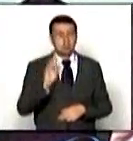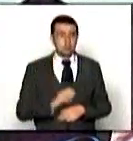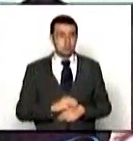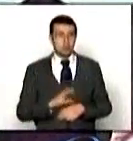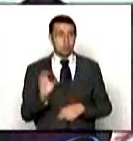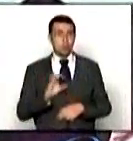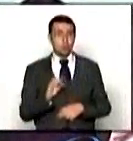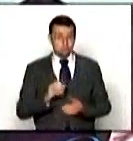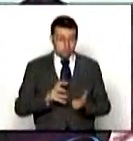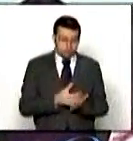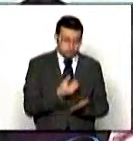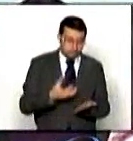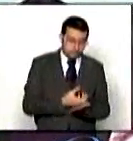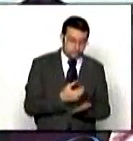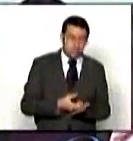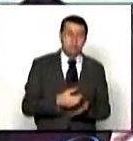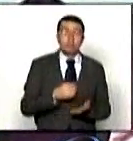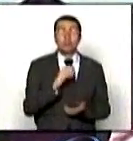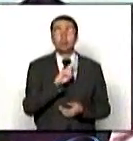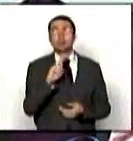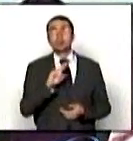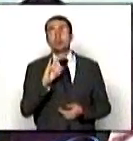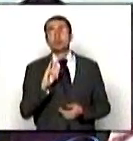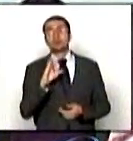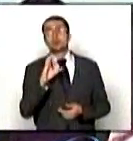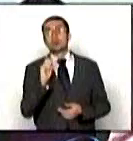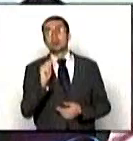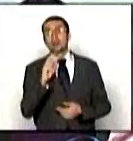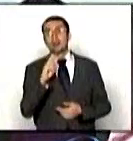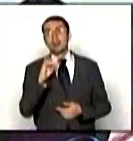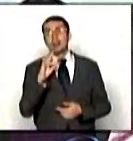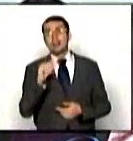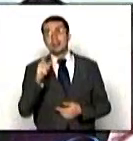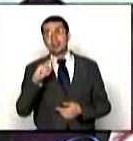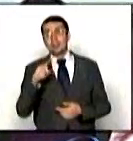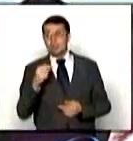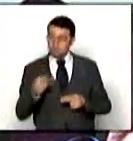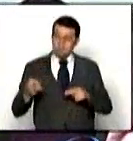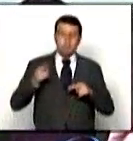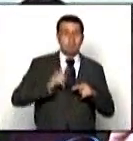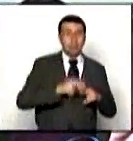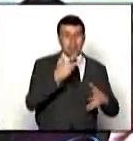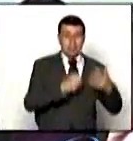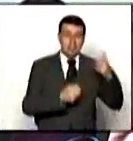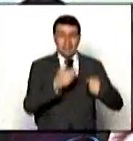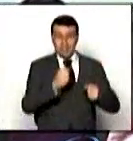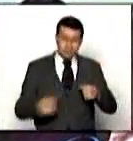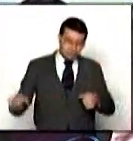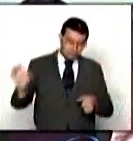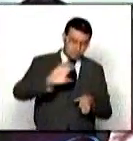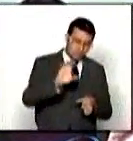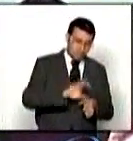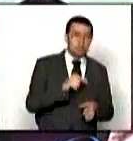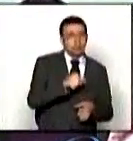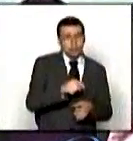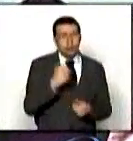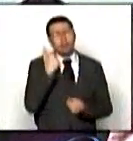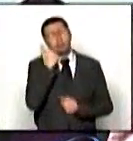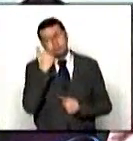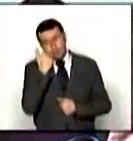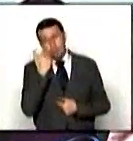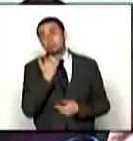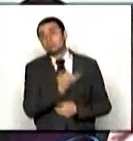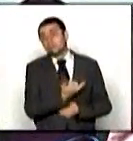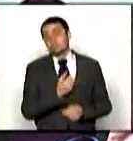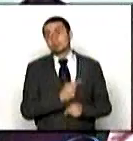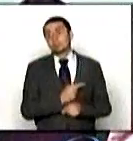azucaritas, y lo peor de las azucaritas es que siempre las combinamos con leche o con esos yogures, entonces pues el niño va a vivir enfermo. Entonces un